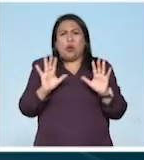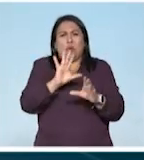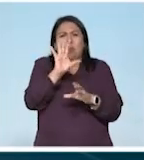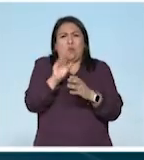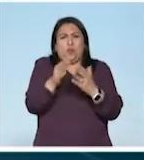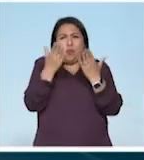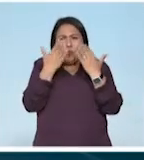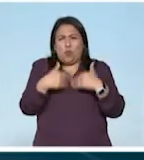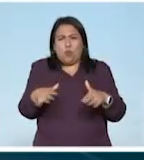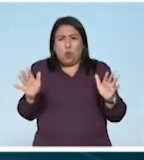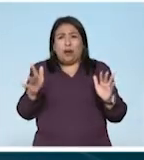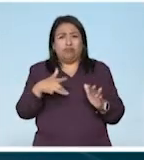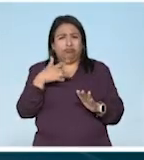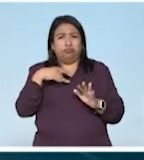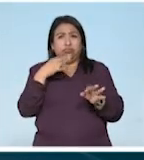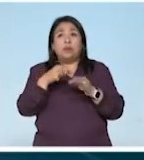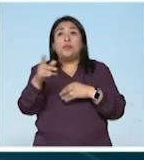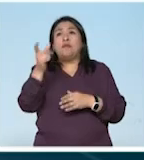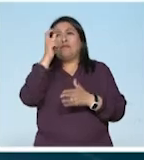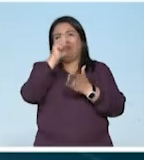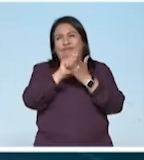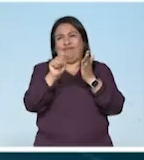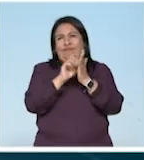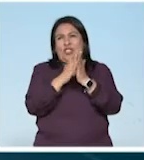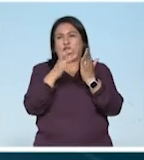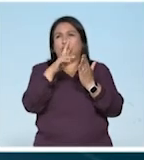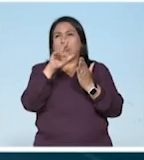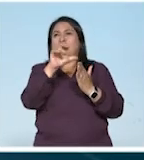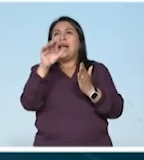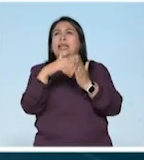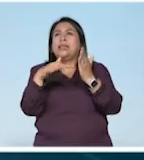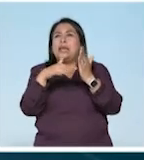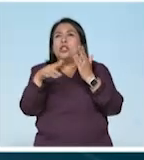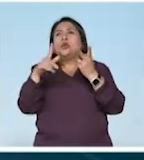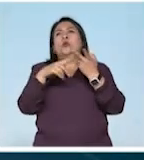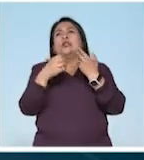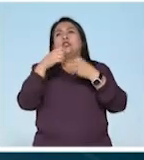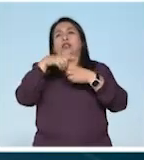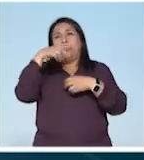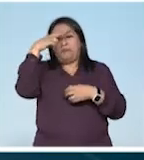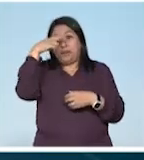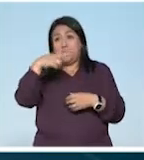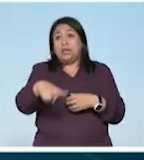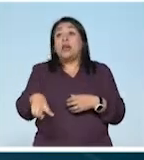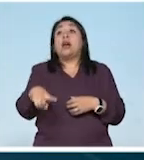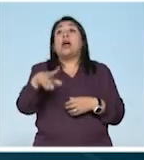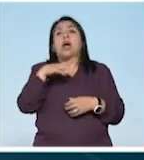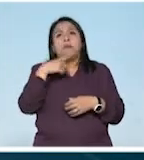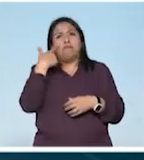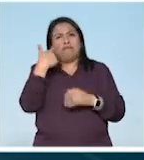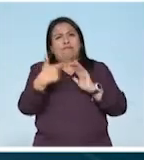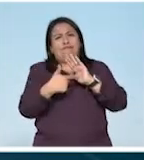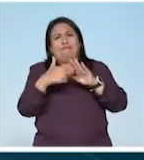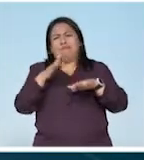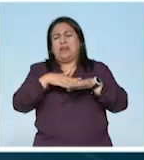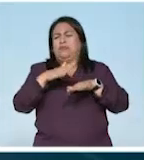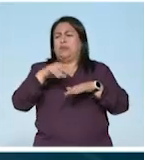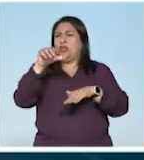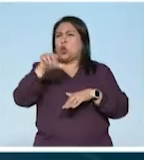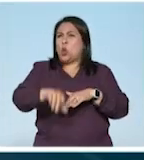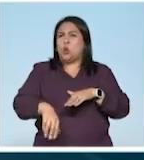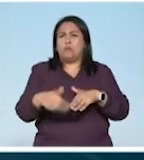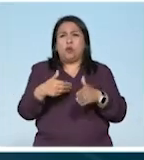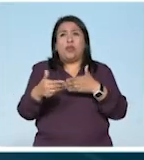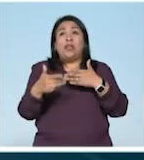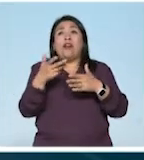plenitud. La obra de Rosario Castellanos a la literatura y a la sociedad mexicana están más vigentes que nunca y fue